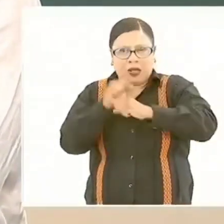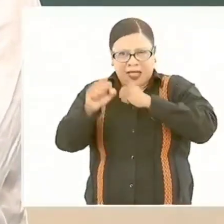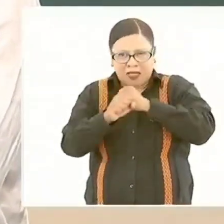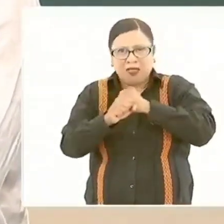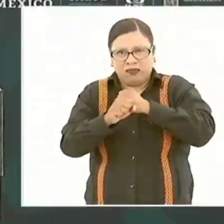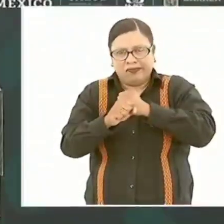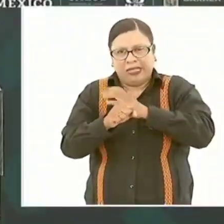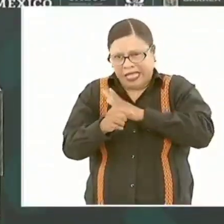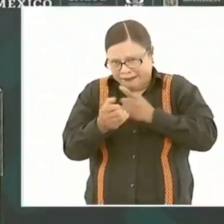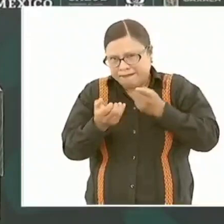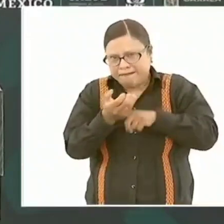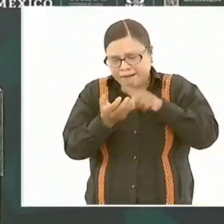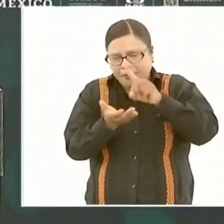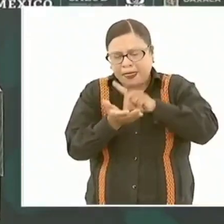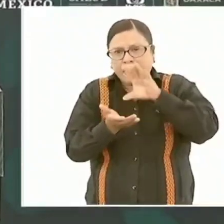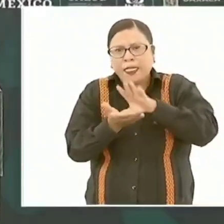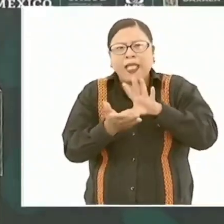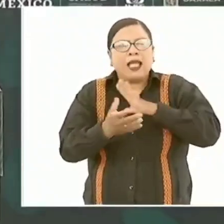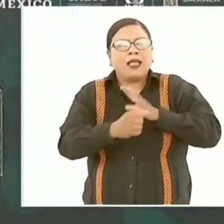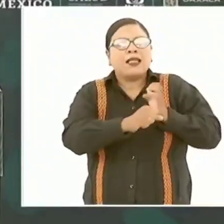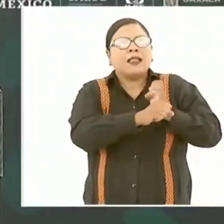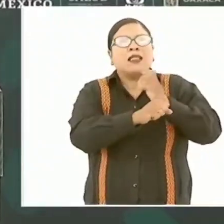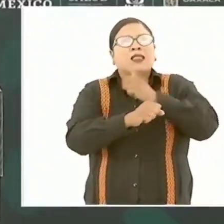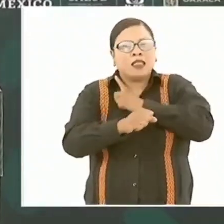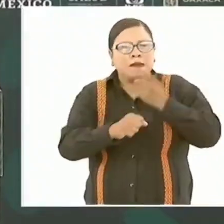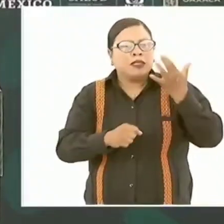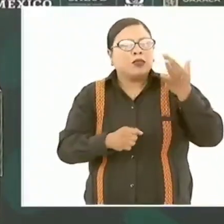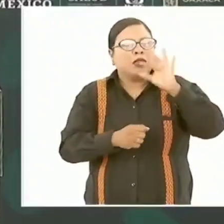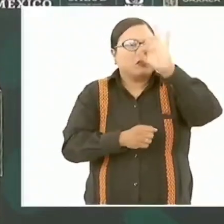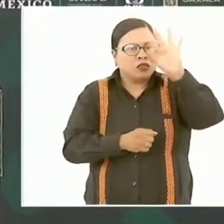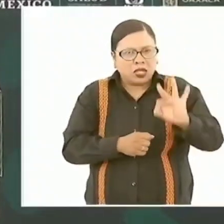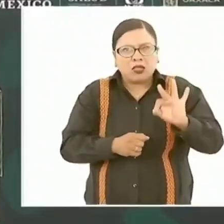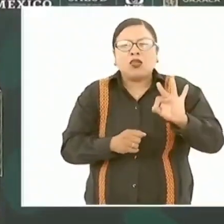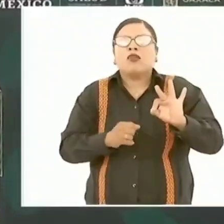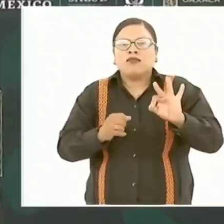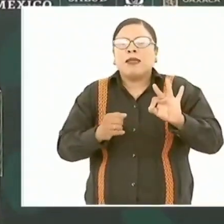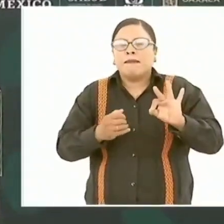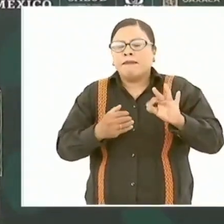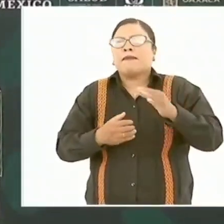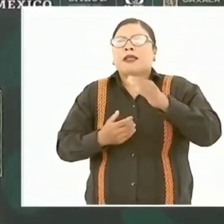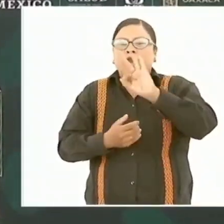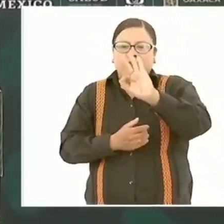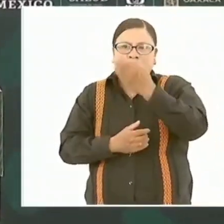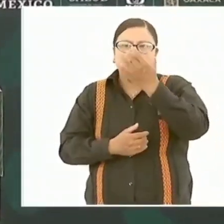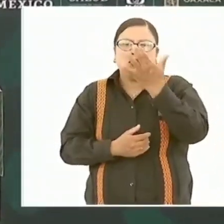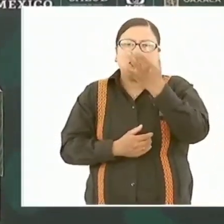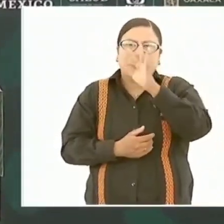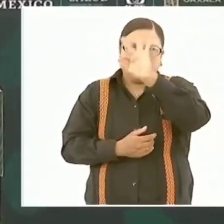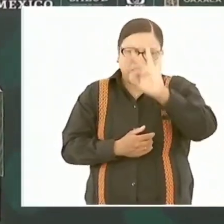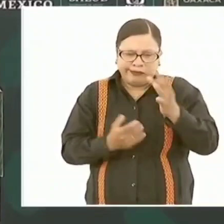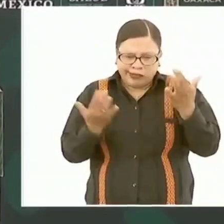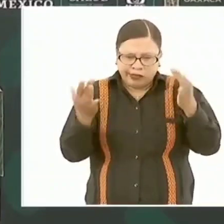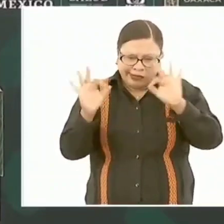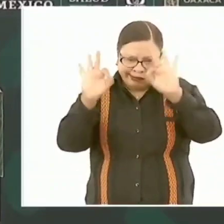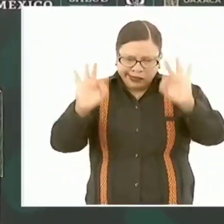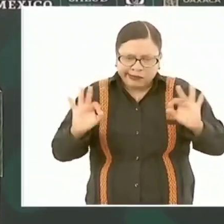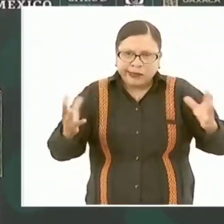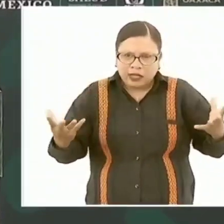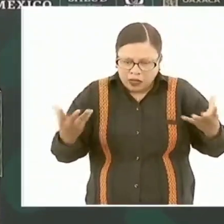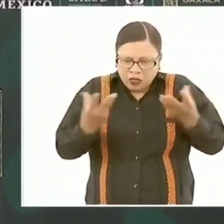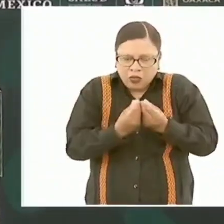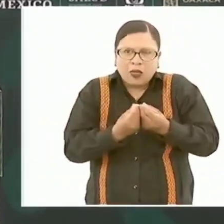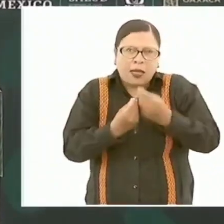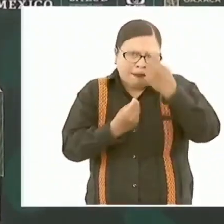discapacidad, que los estados aportaran 50% y la federación el otro 50%, para